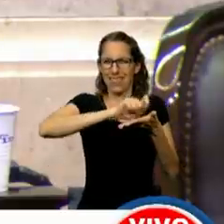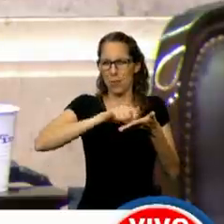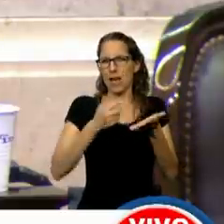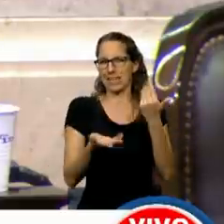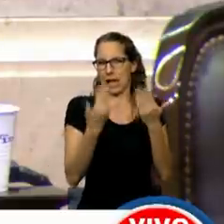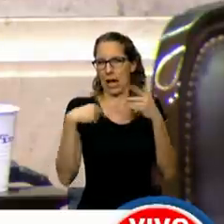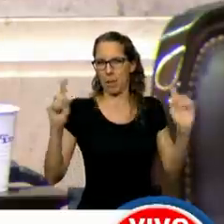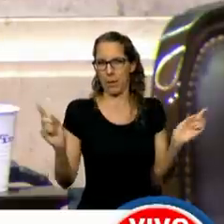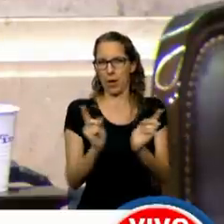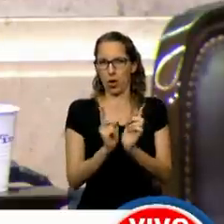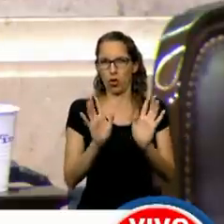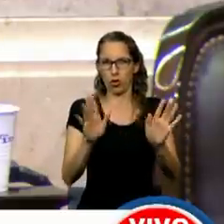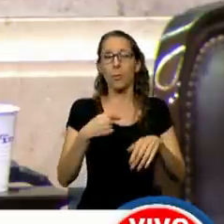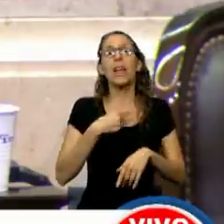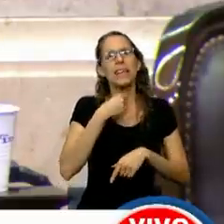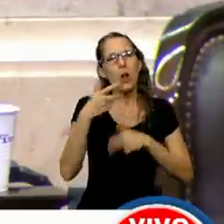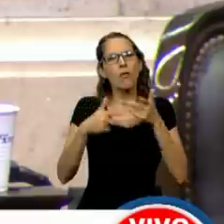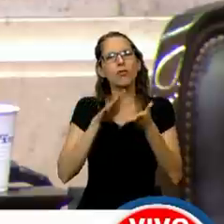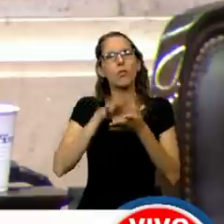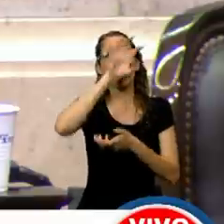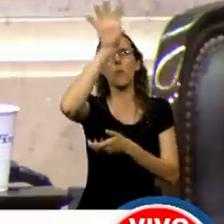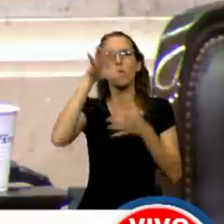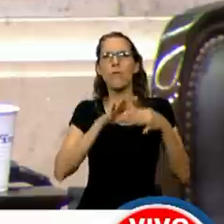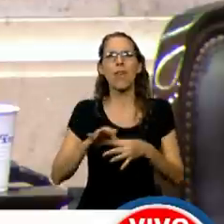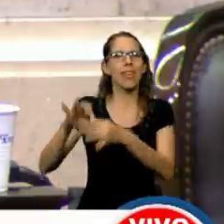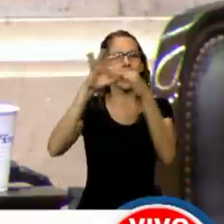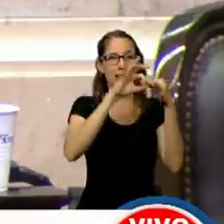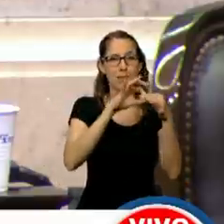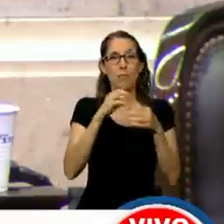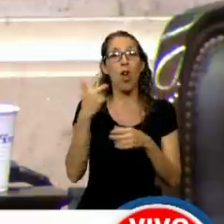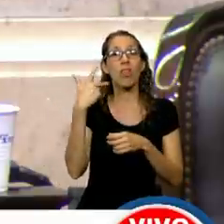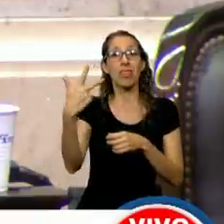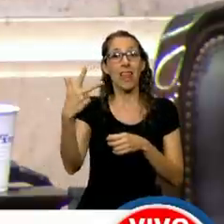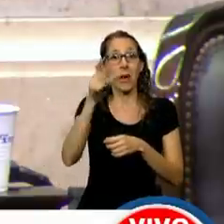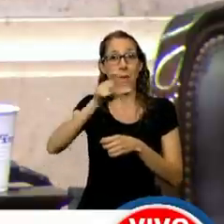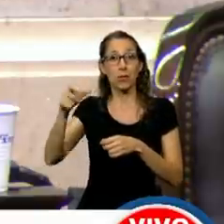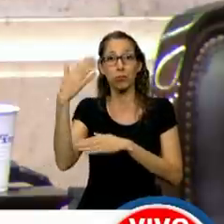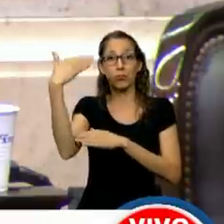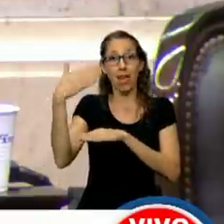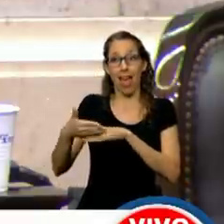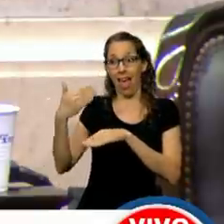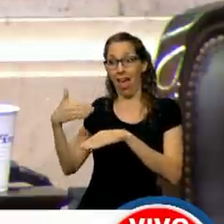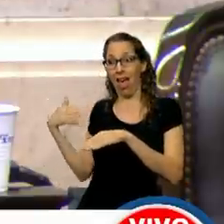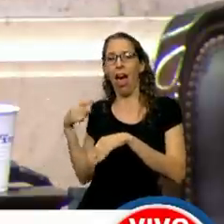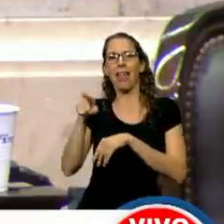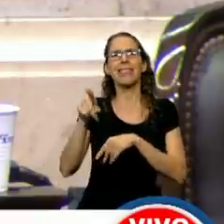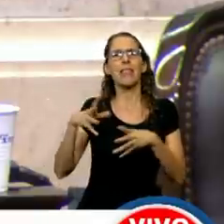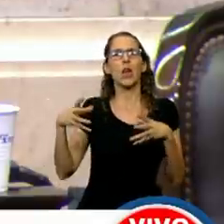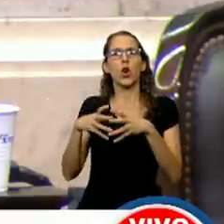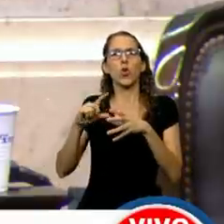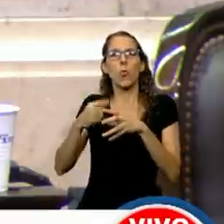y quiero reivindicar el tema del federalismo hubo tres diputados que me precedieron que son de partidos provinciales